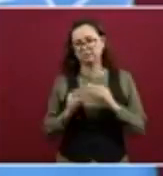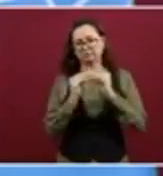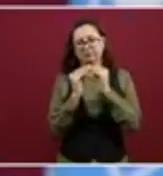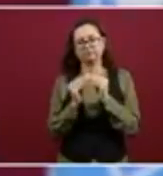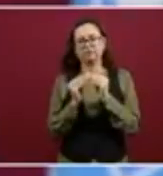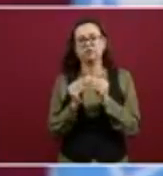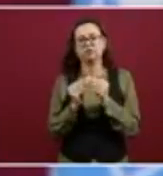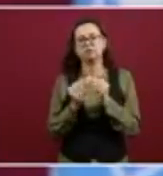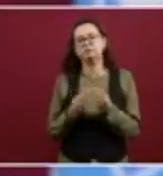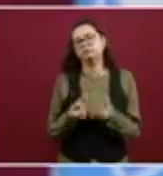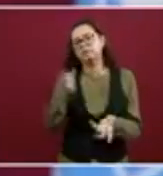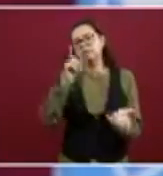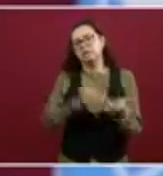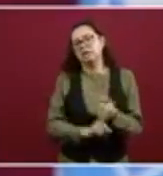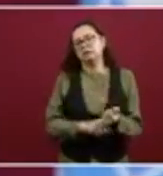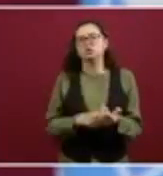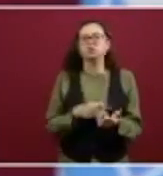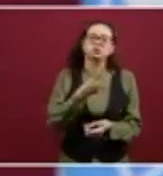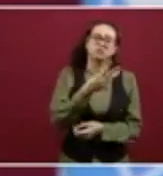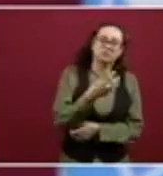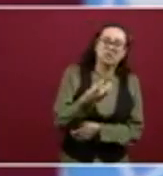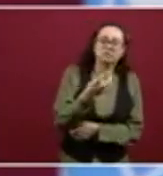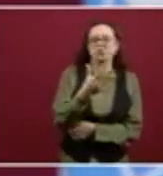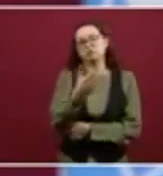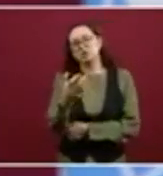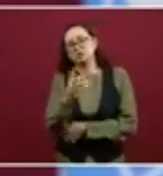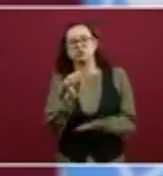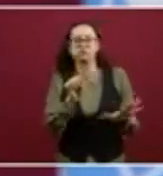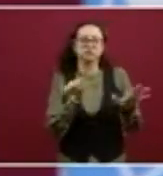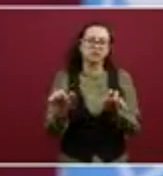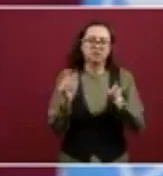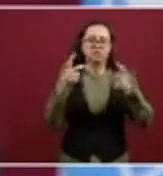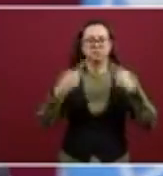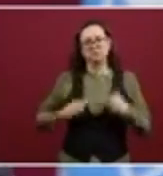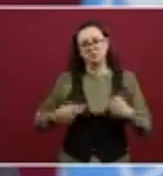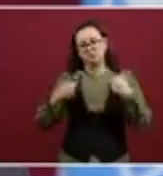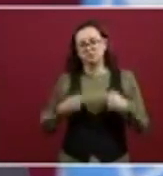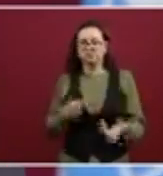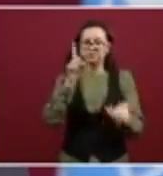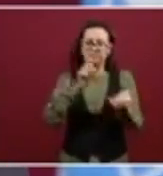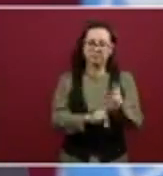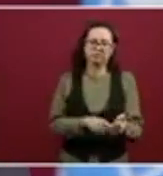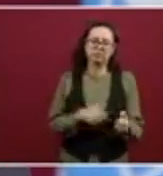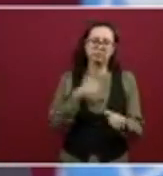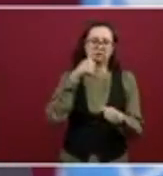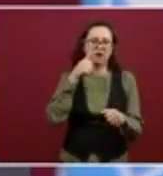un número de 300, 500, 600 elementos por coordinación.